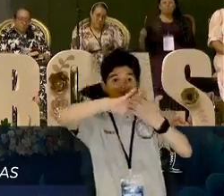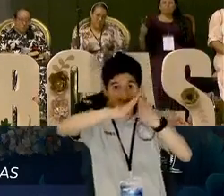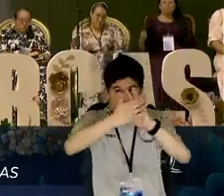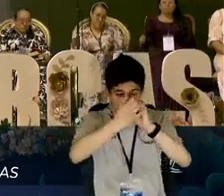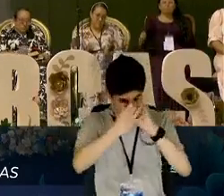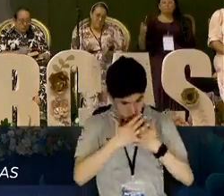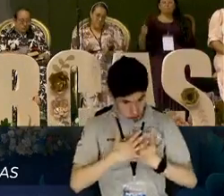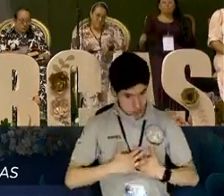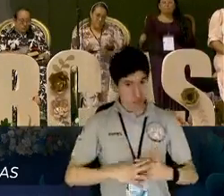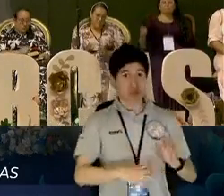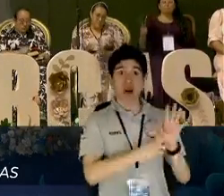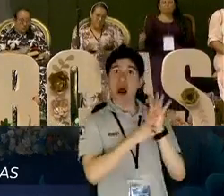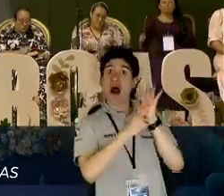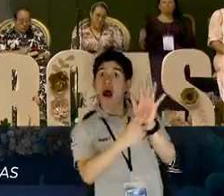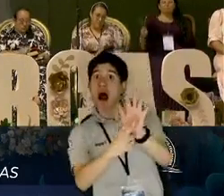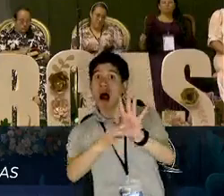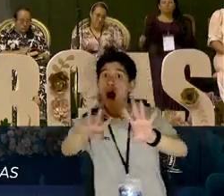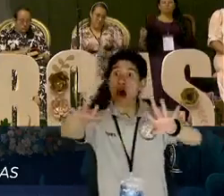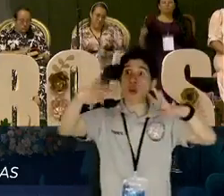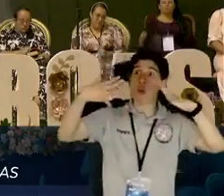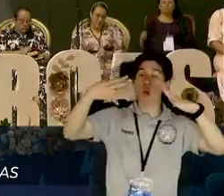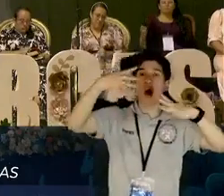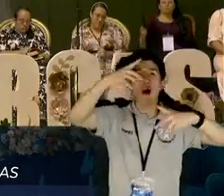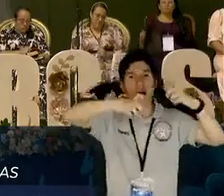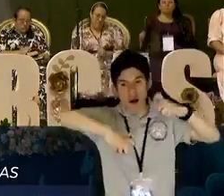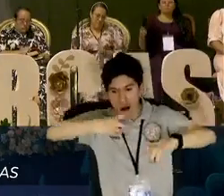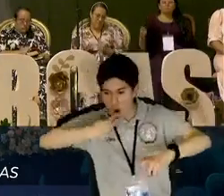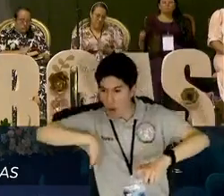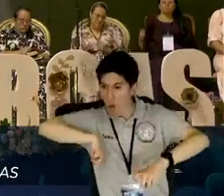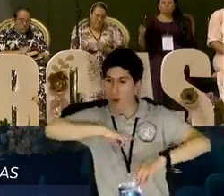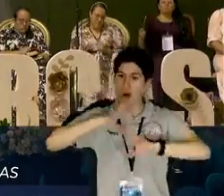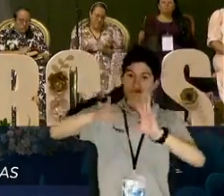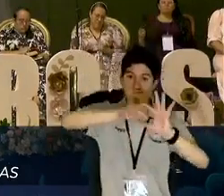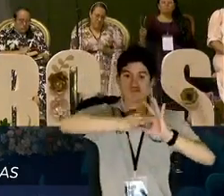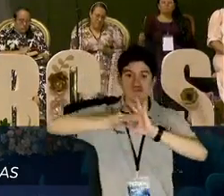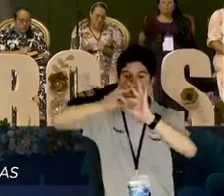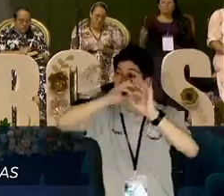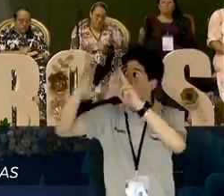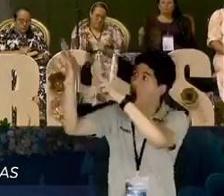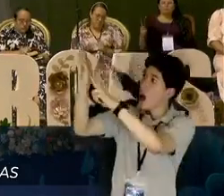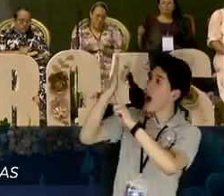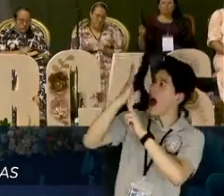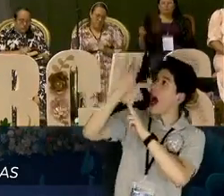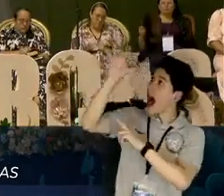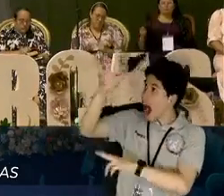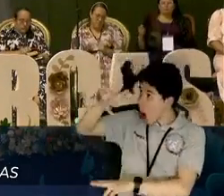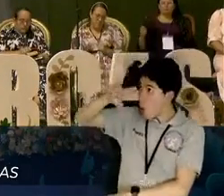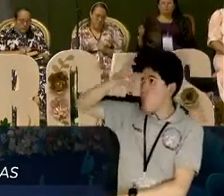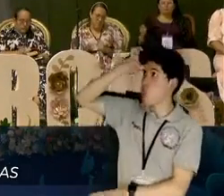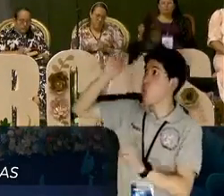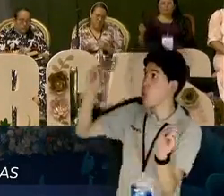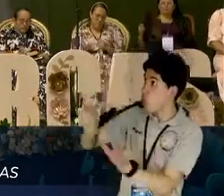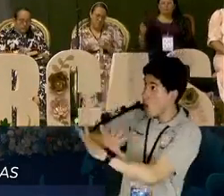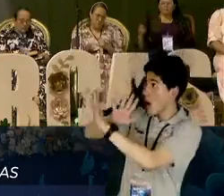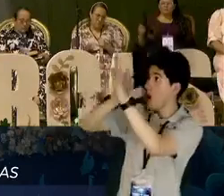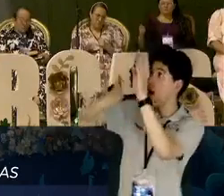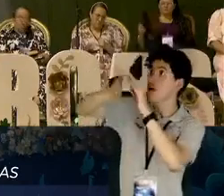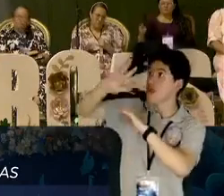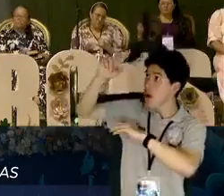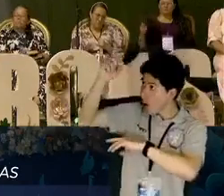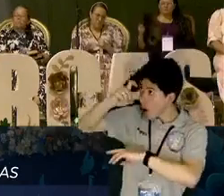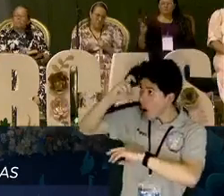nos muestra la sabiduría y la gloria de Dios. Que muestra esa sabiduría y esa gloria a un